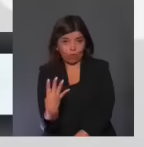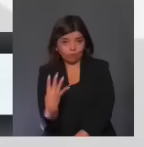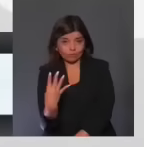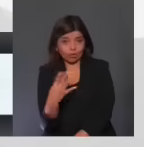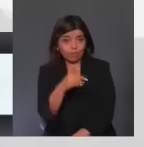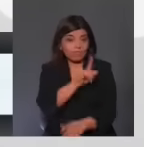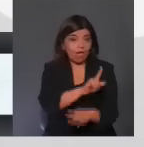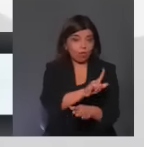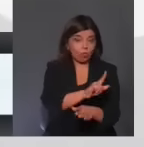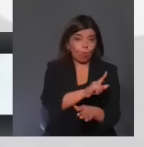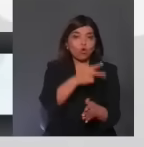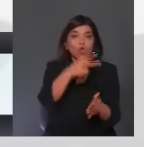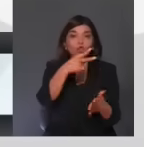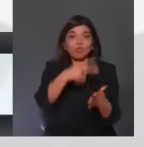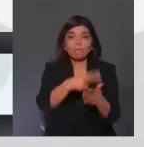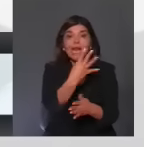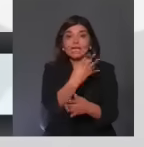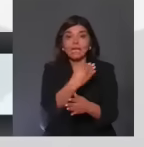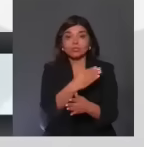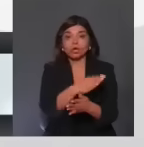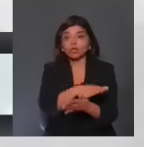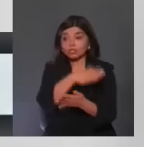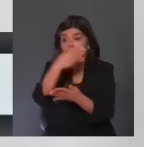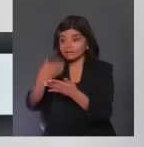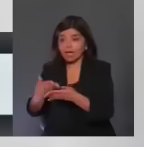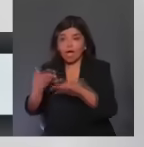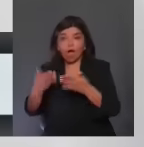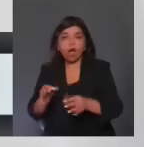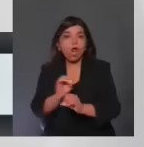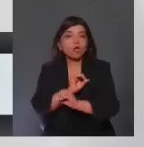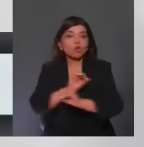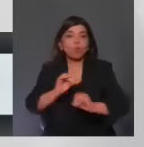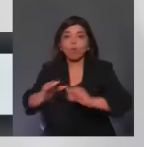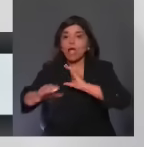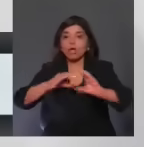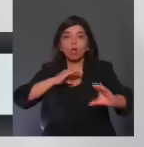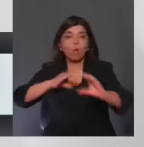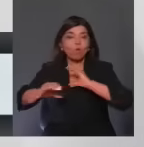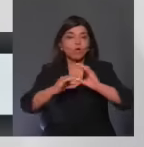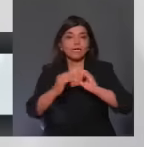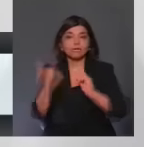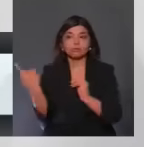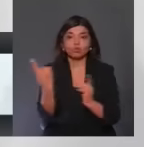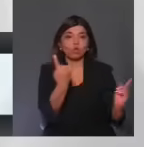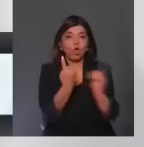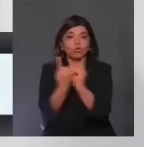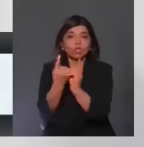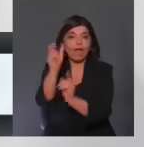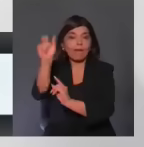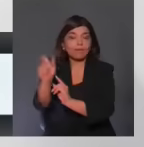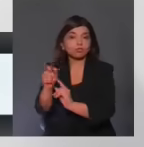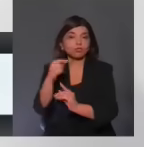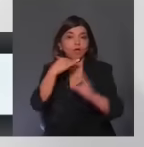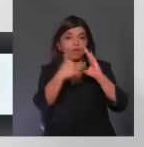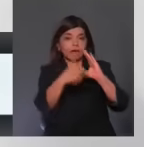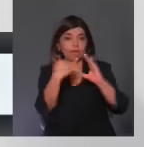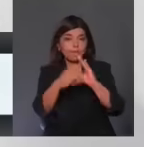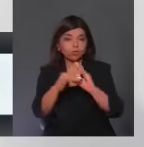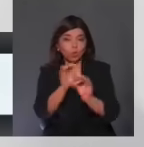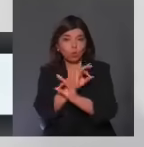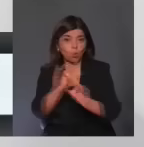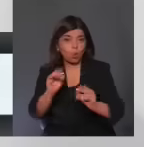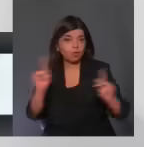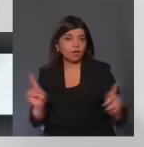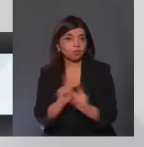julio de 2014 no existió ninguna clase de comunicación entre mi cliente y la remitente de estos correos. Mi